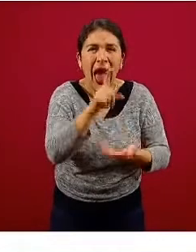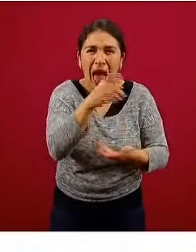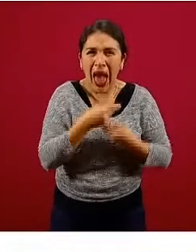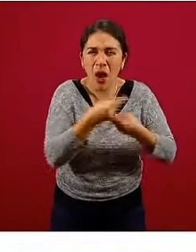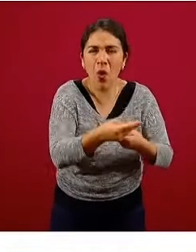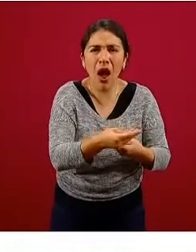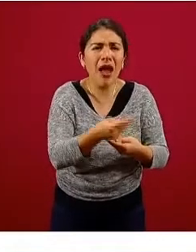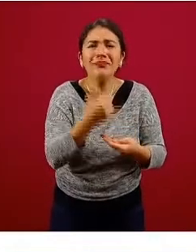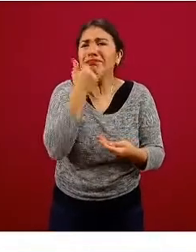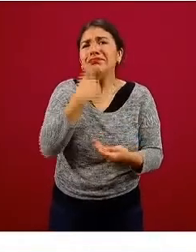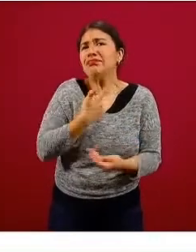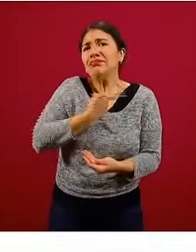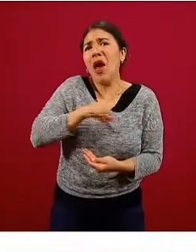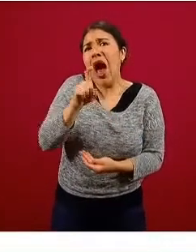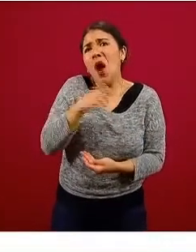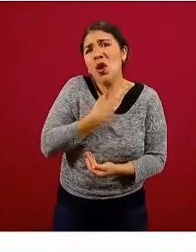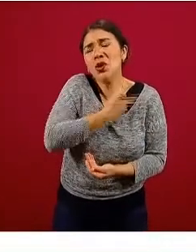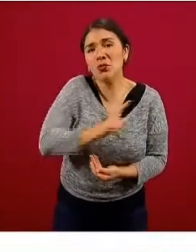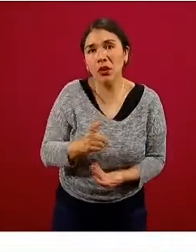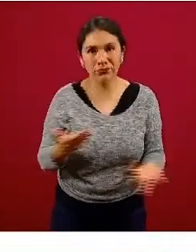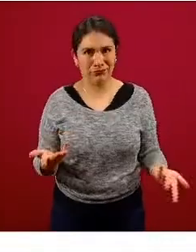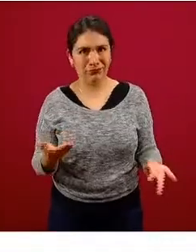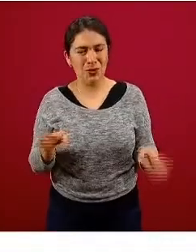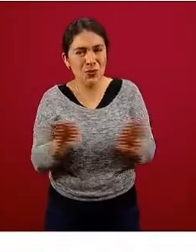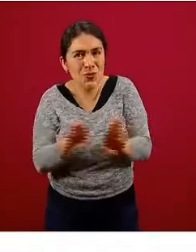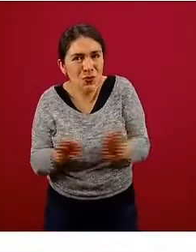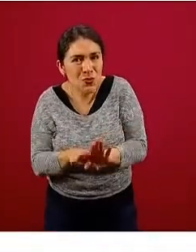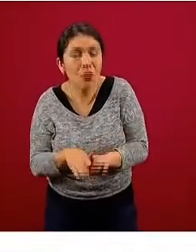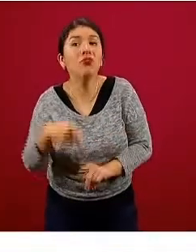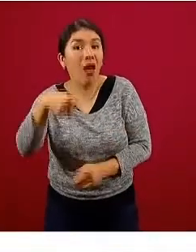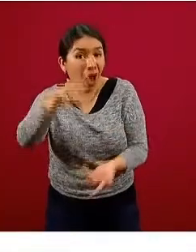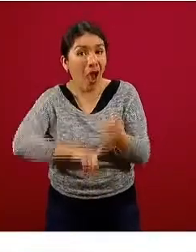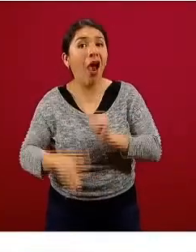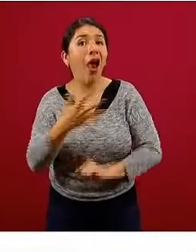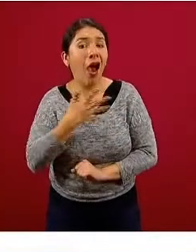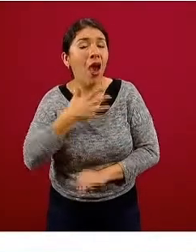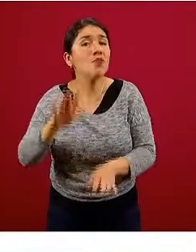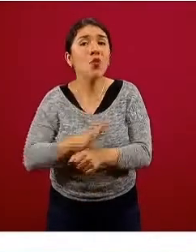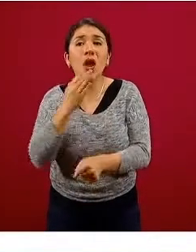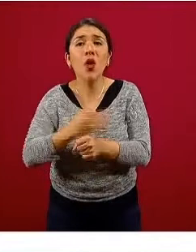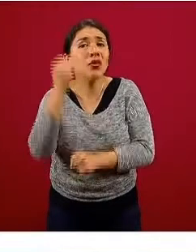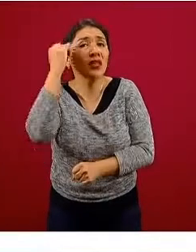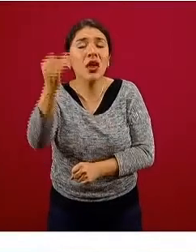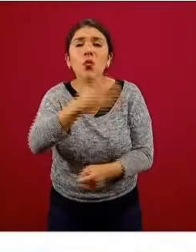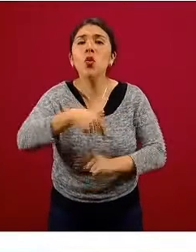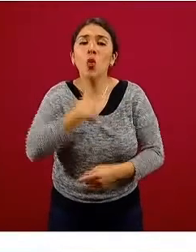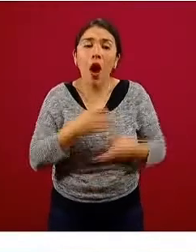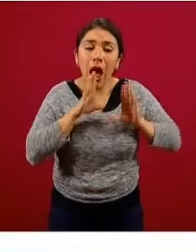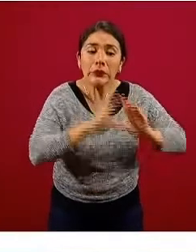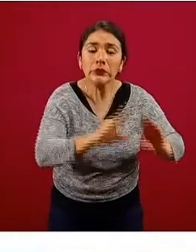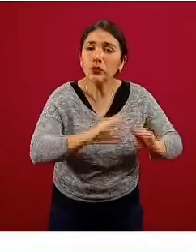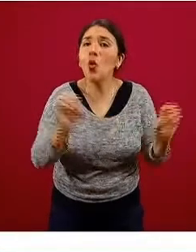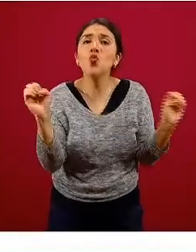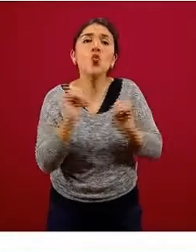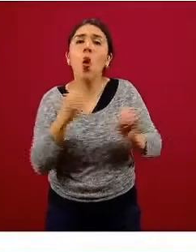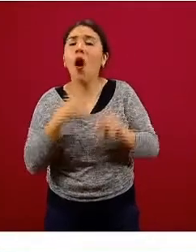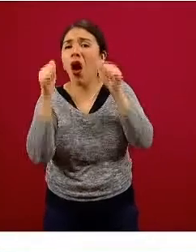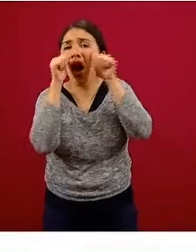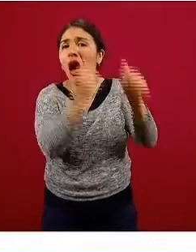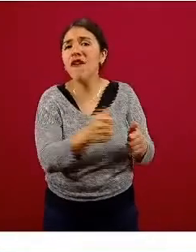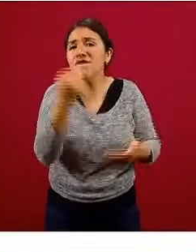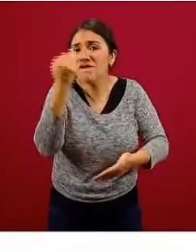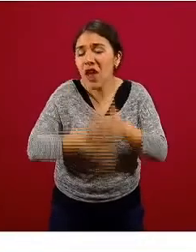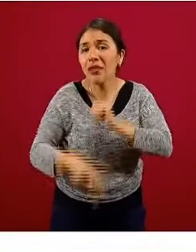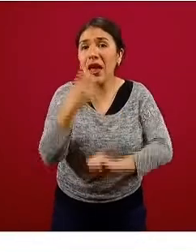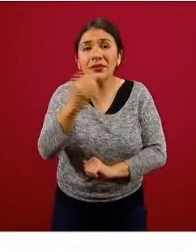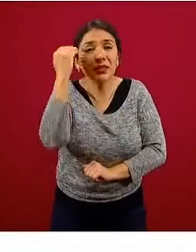a uno le dicen, no me gusta el agua. Eso no puede ser, pero sí es, porque en esta etapa no estamos haciendo nuestra tarea. Y